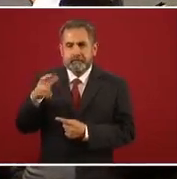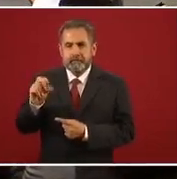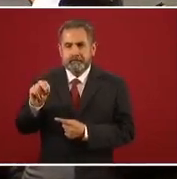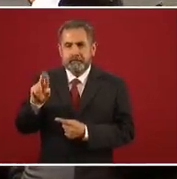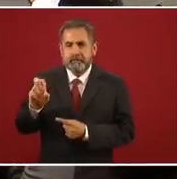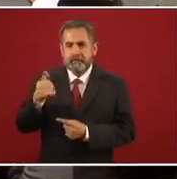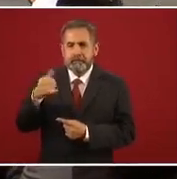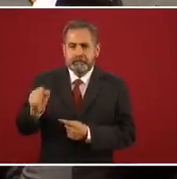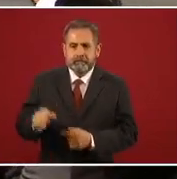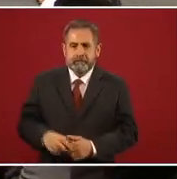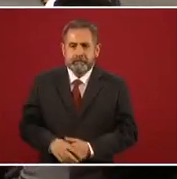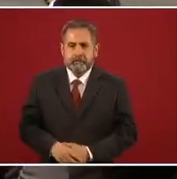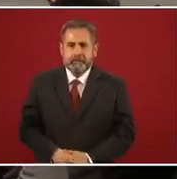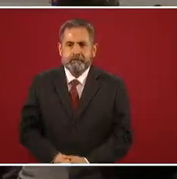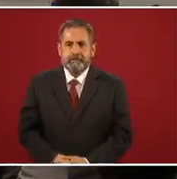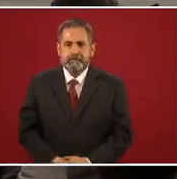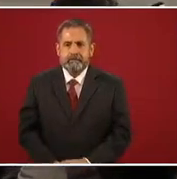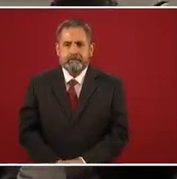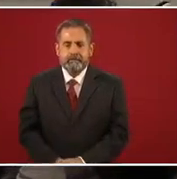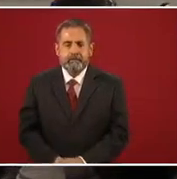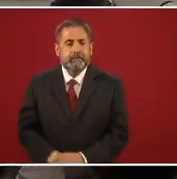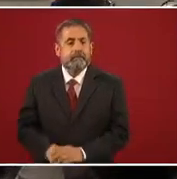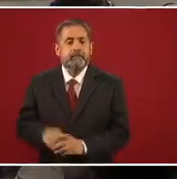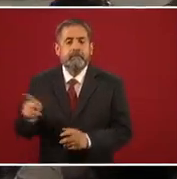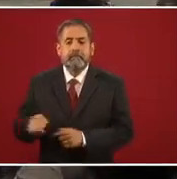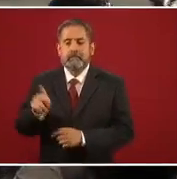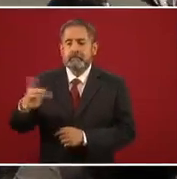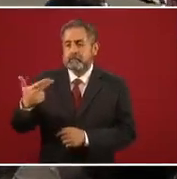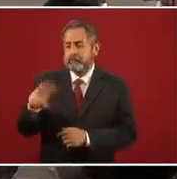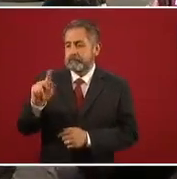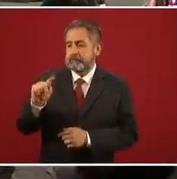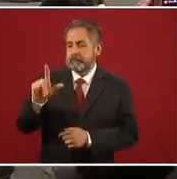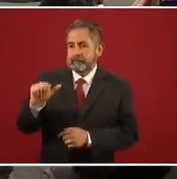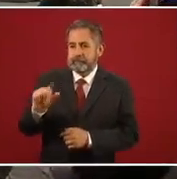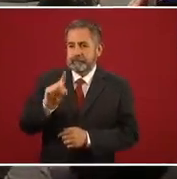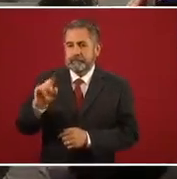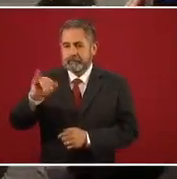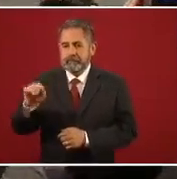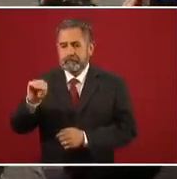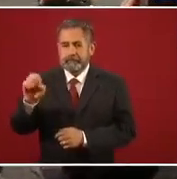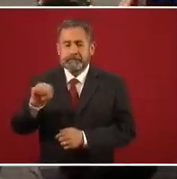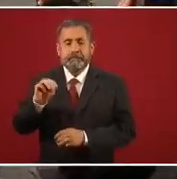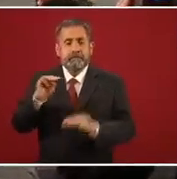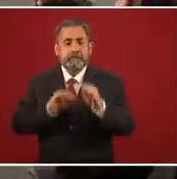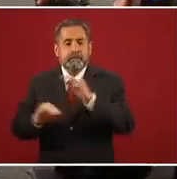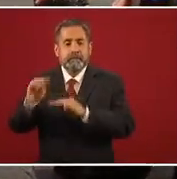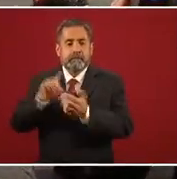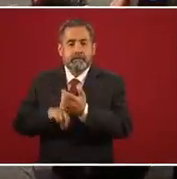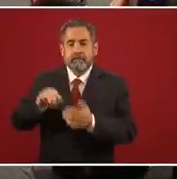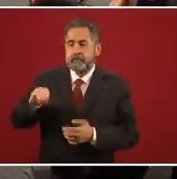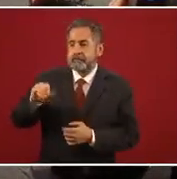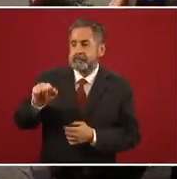Reyes, de Huautla de Jiménez, de la Sierra Mazateca,